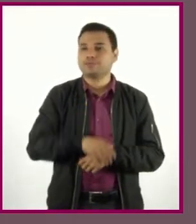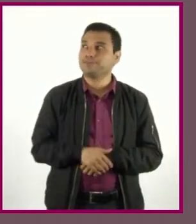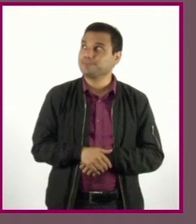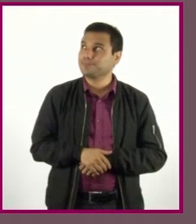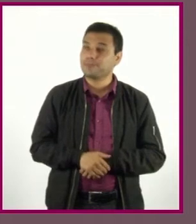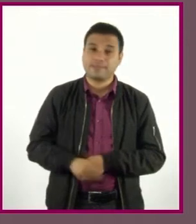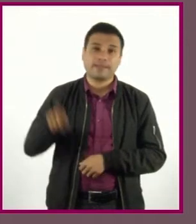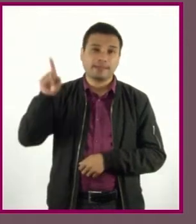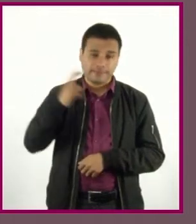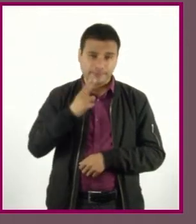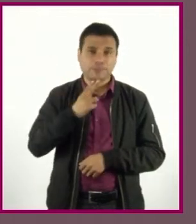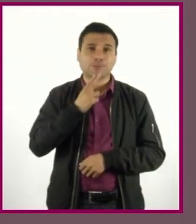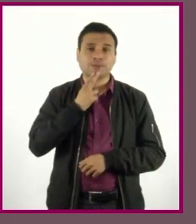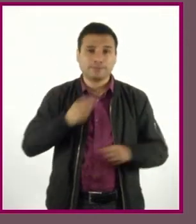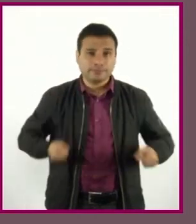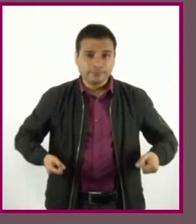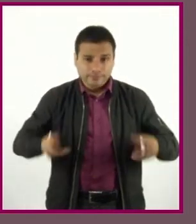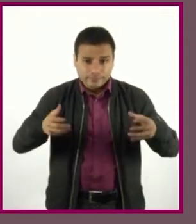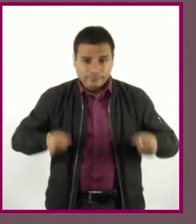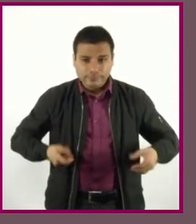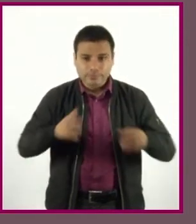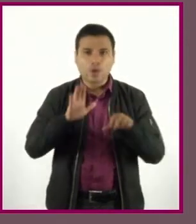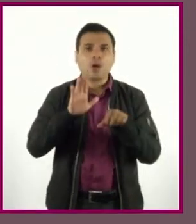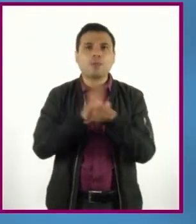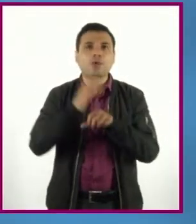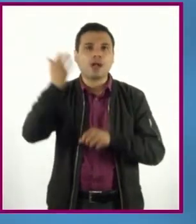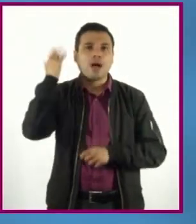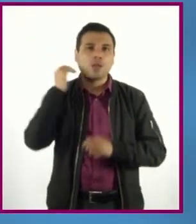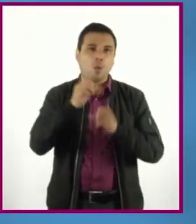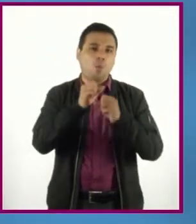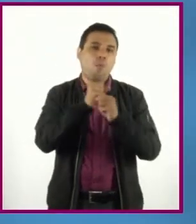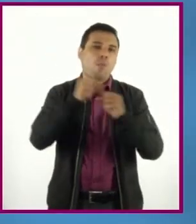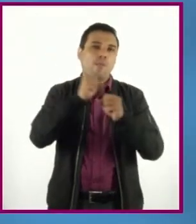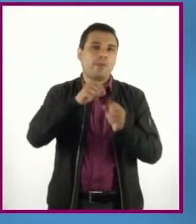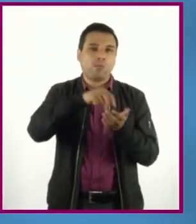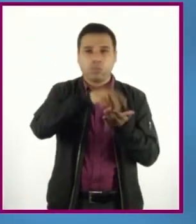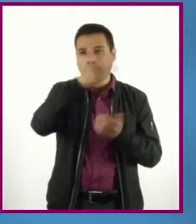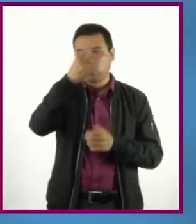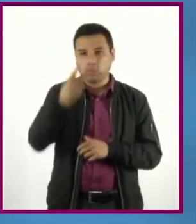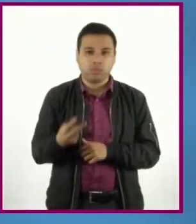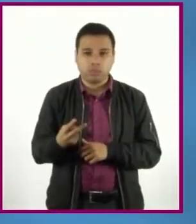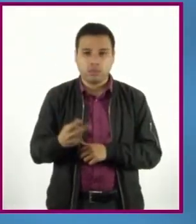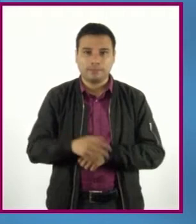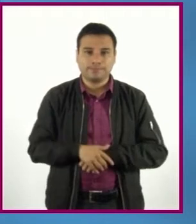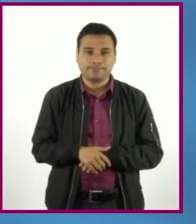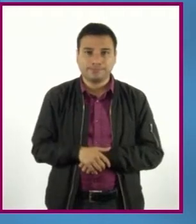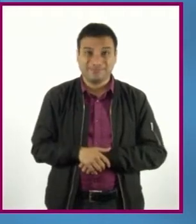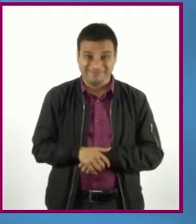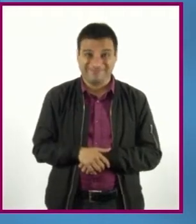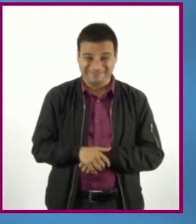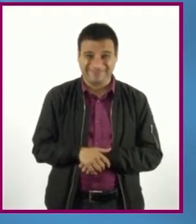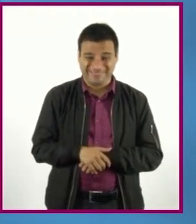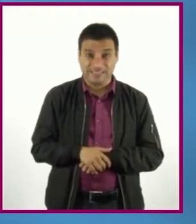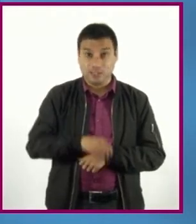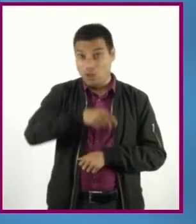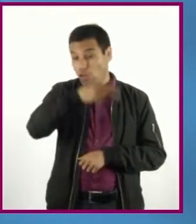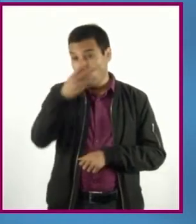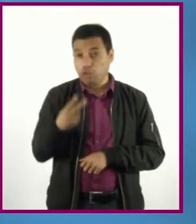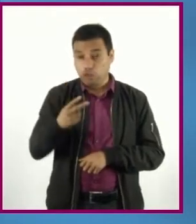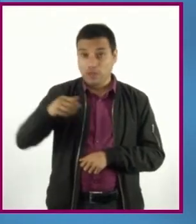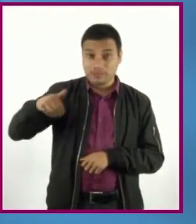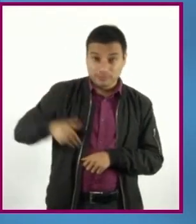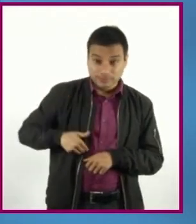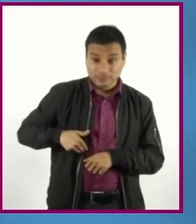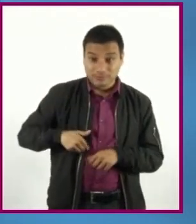todas partes desde que una bomba le destrozara la vida. Durante meses después del accidente, Hannah